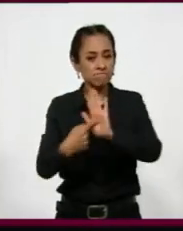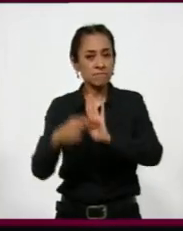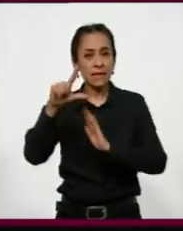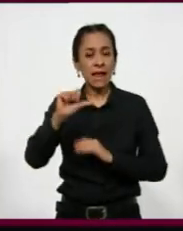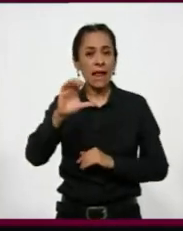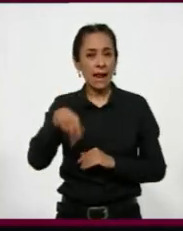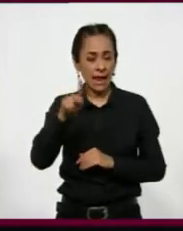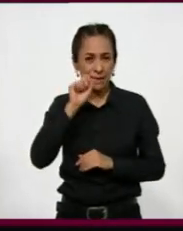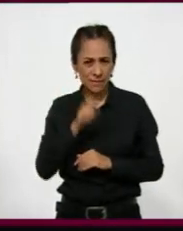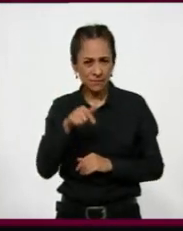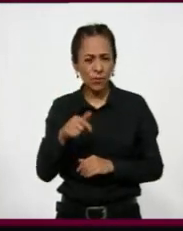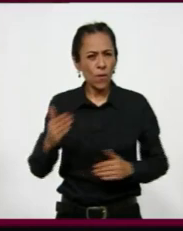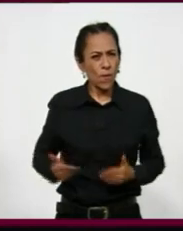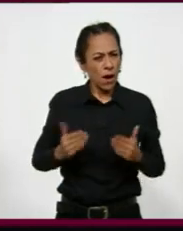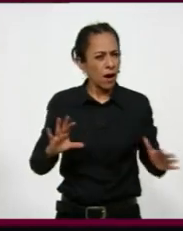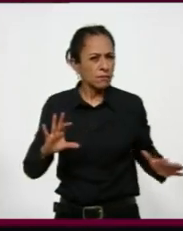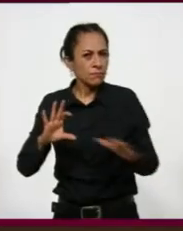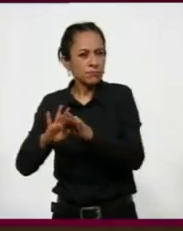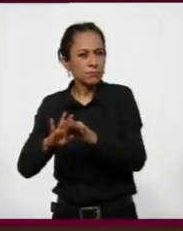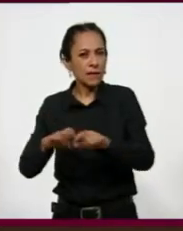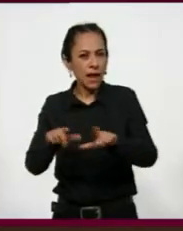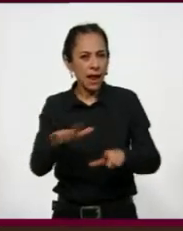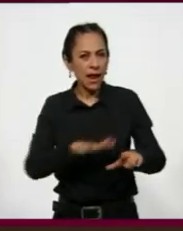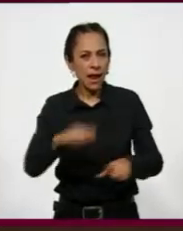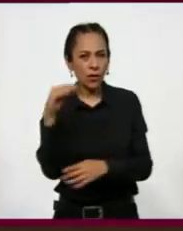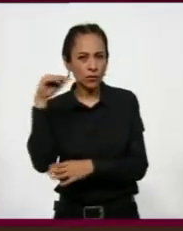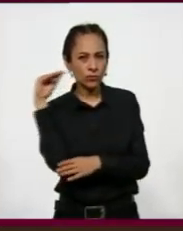coreografía basada en el Lago de los Cisnes.